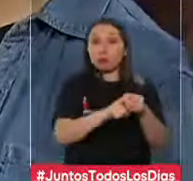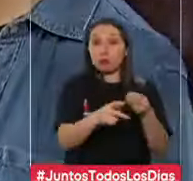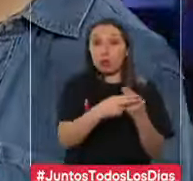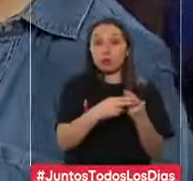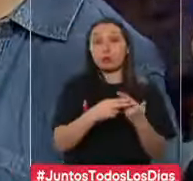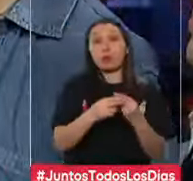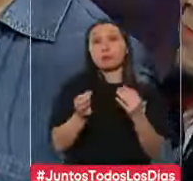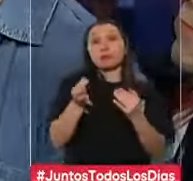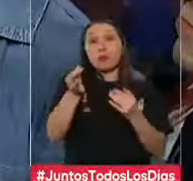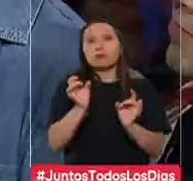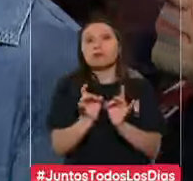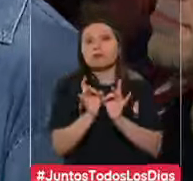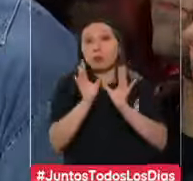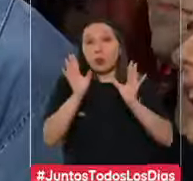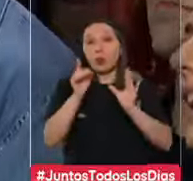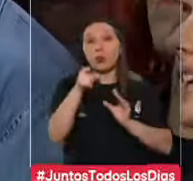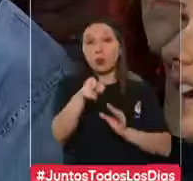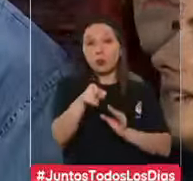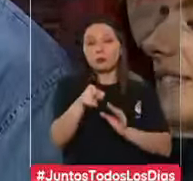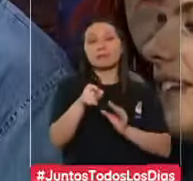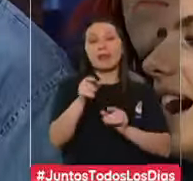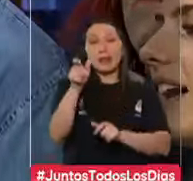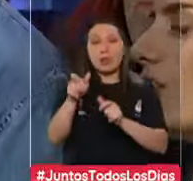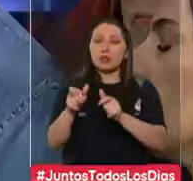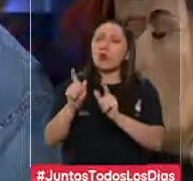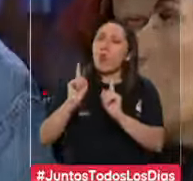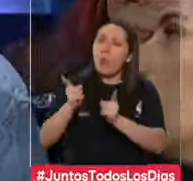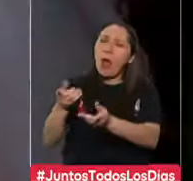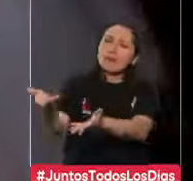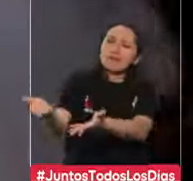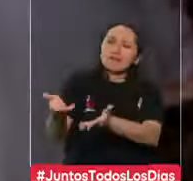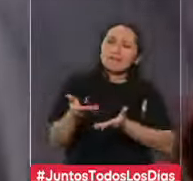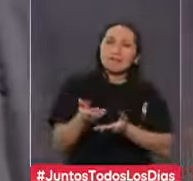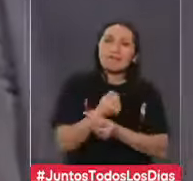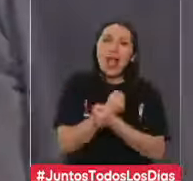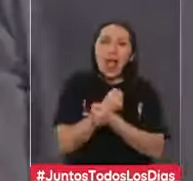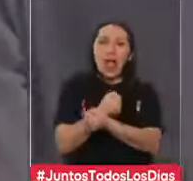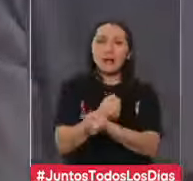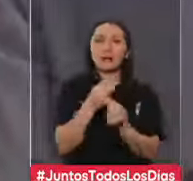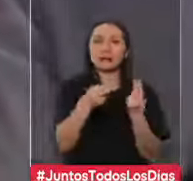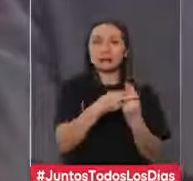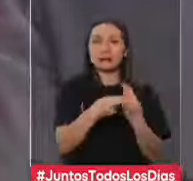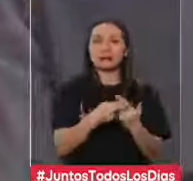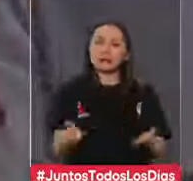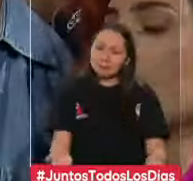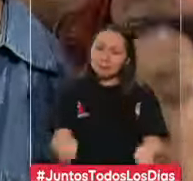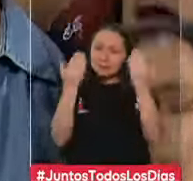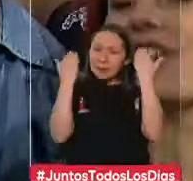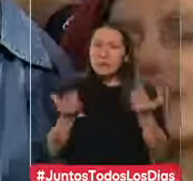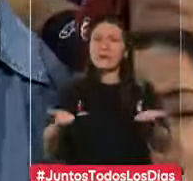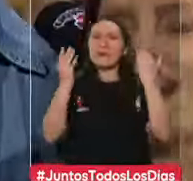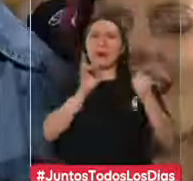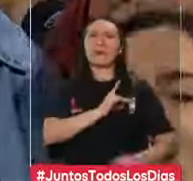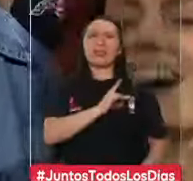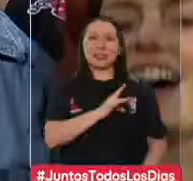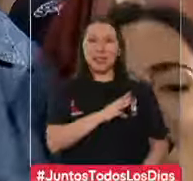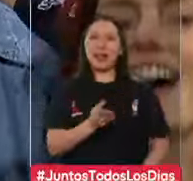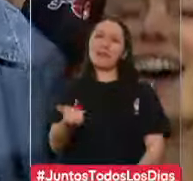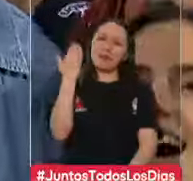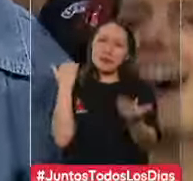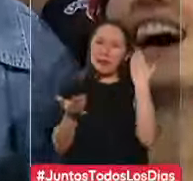mañana también podría hacerlo. Y ahí, exacto, ellos lo van a recibir con todo el amor del mundo. Así que ¡vamos, Chile! ¡Vamos, Chile!